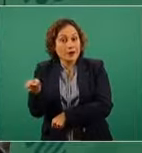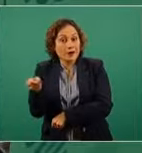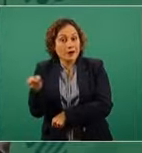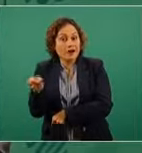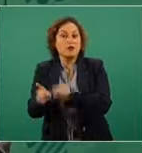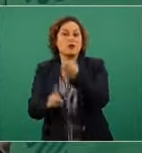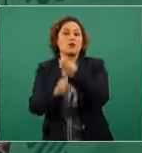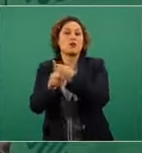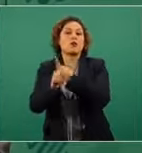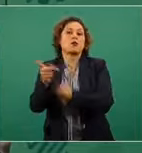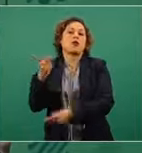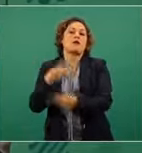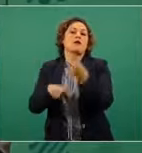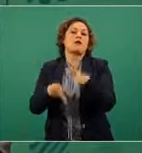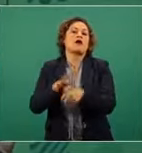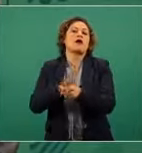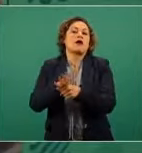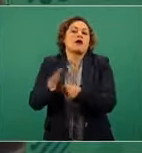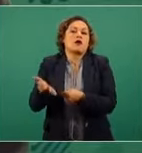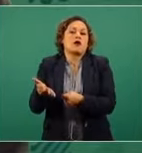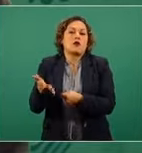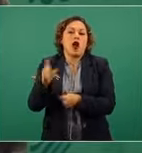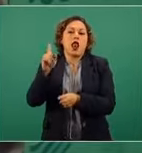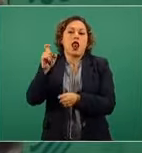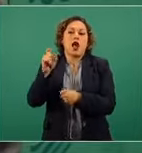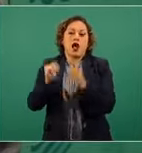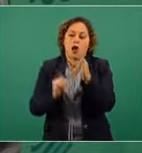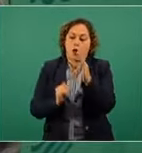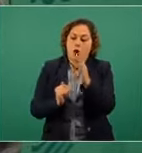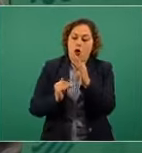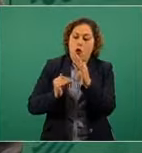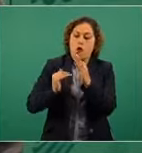de las presas, porque no turbinan.